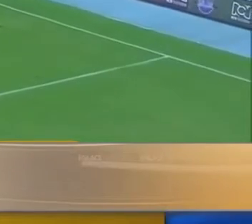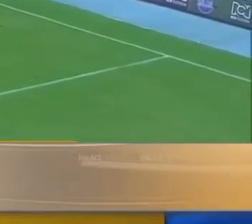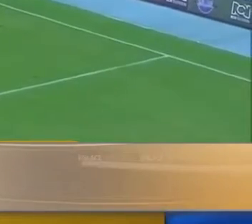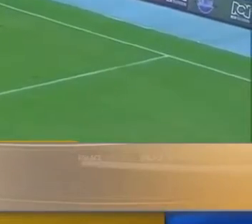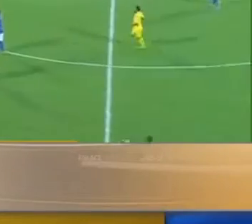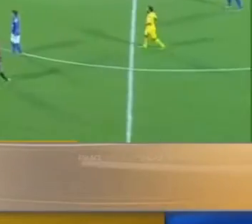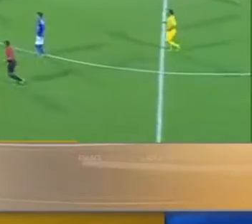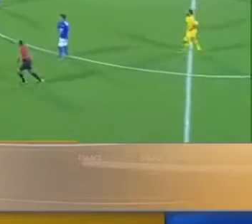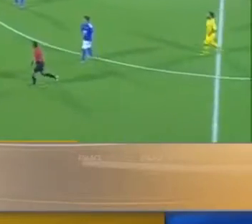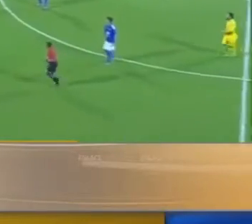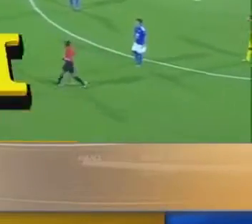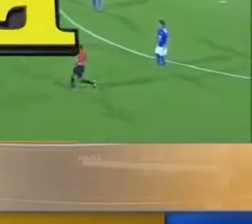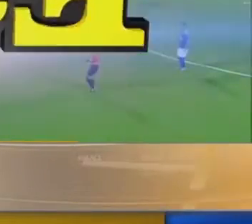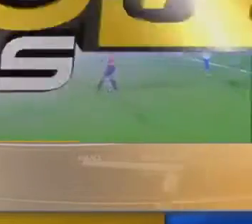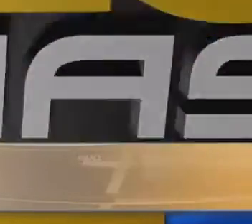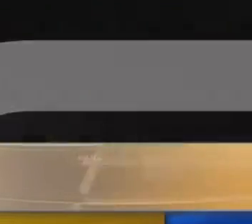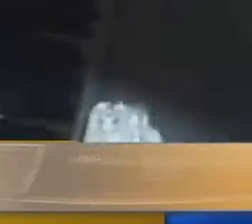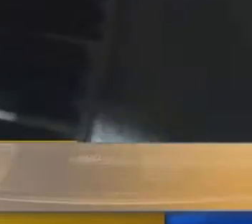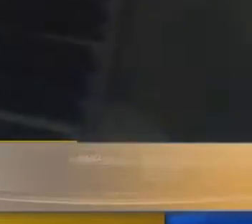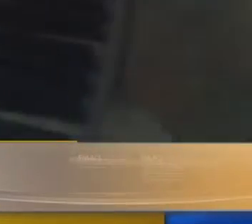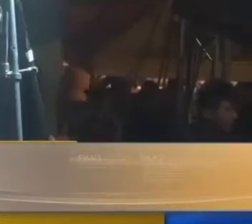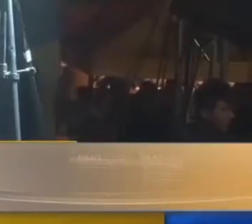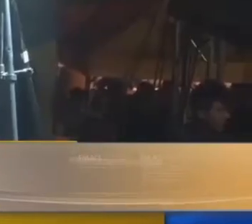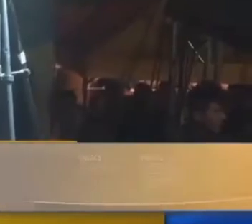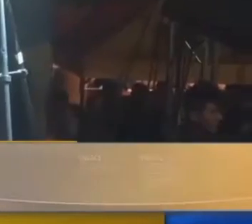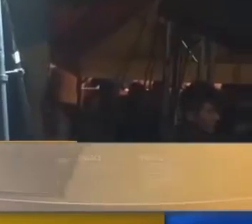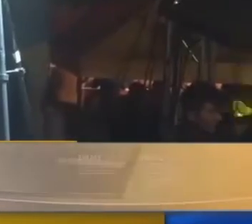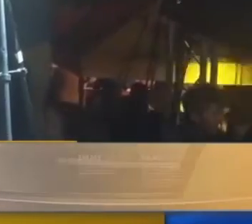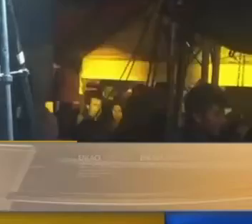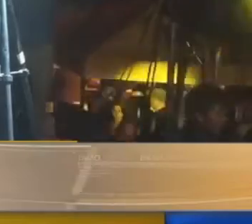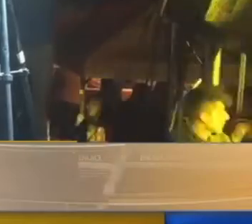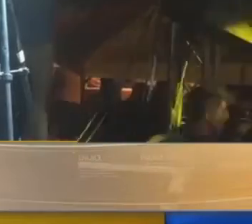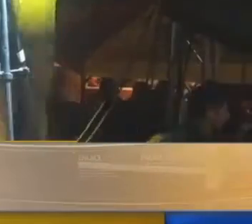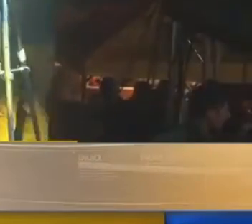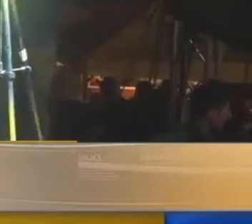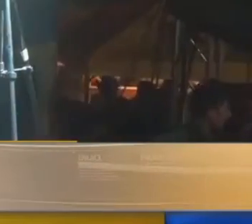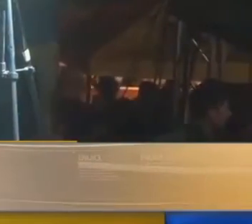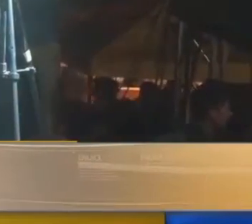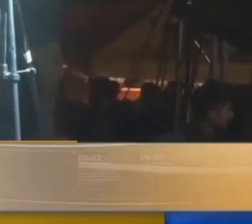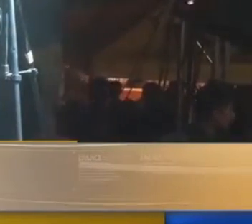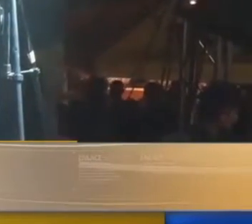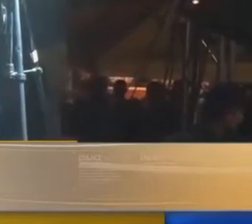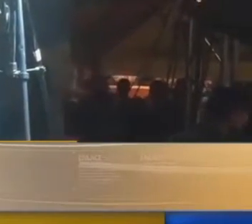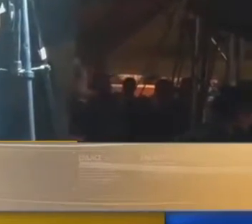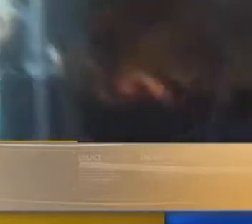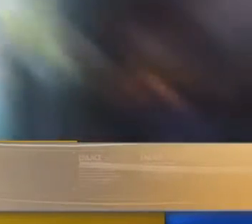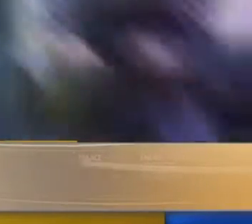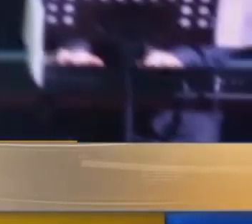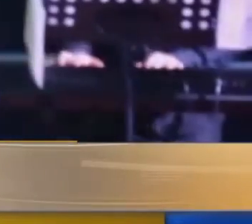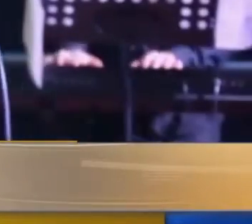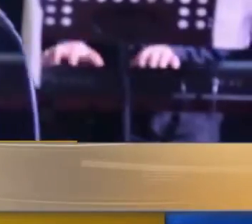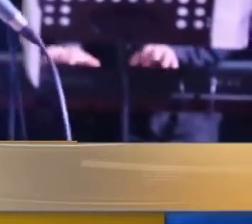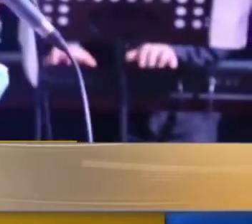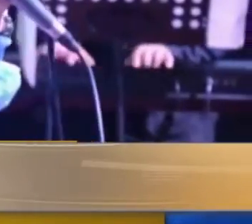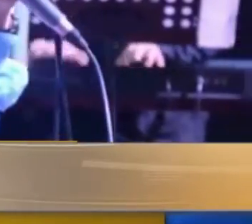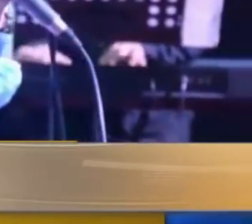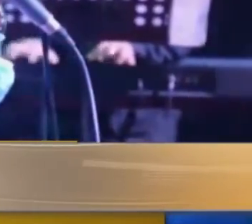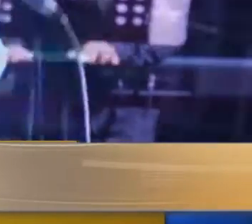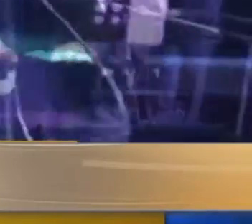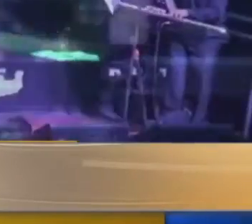que dejaron los anteriores administradores. Y en la mira, el Club Infantas anuncia que se agota boletería para Gran Baile de Amor y